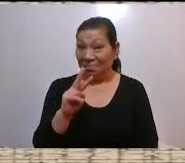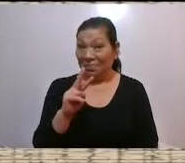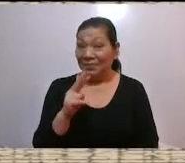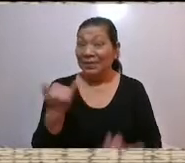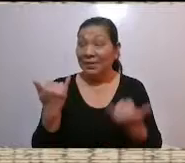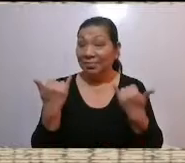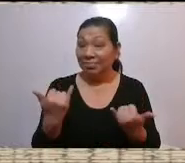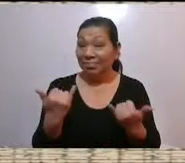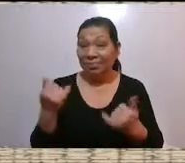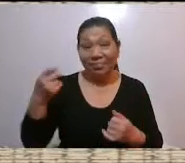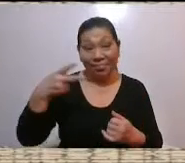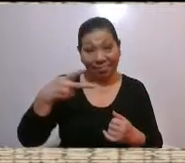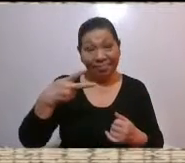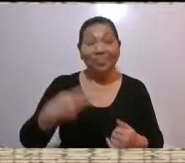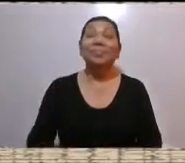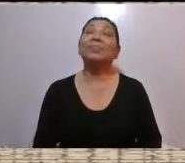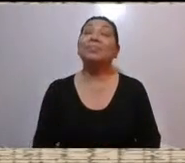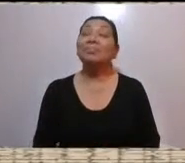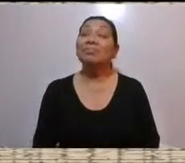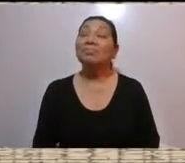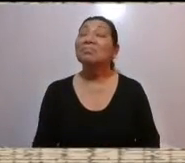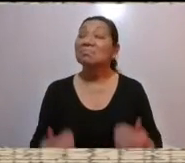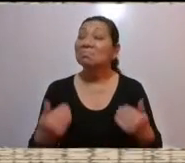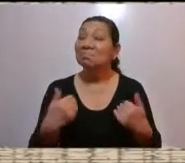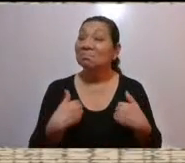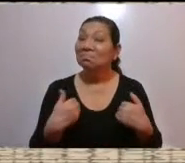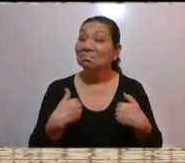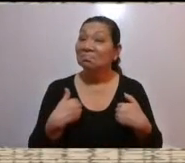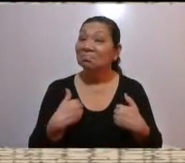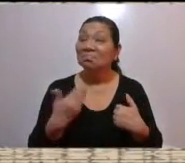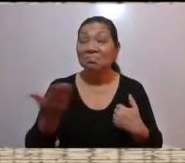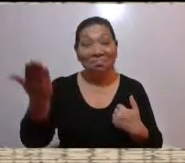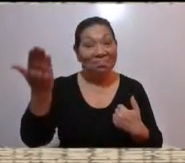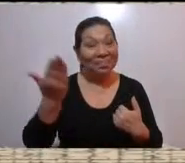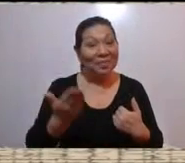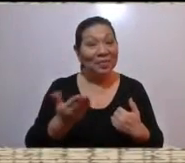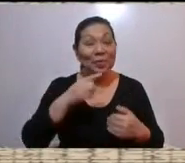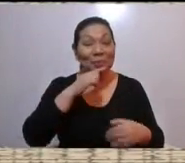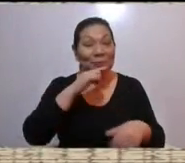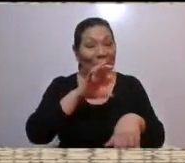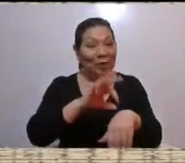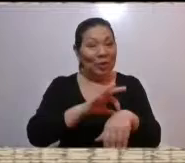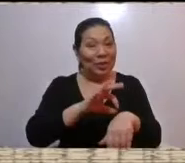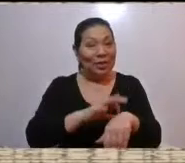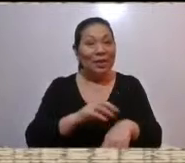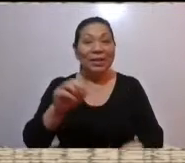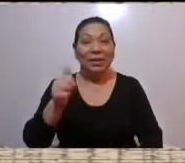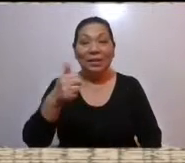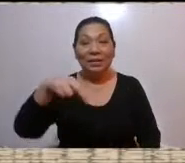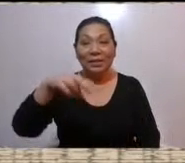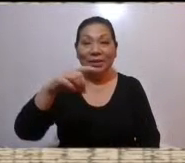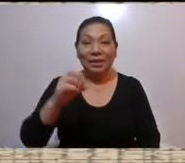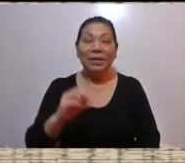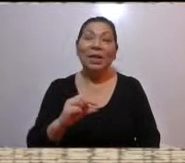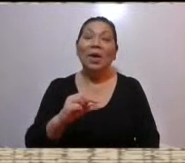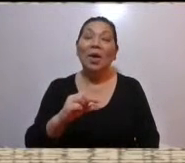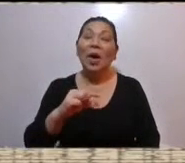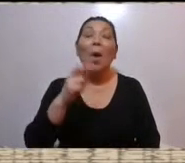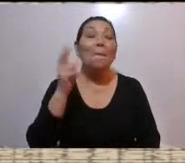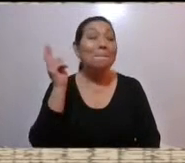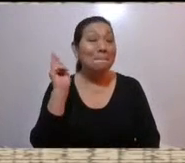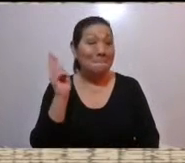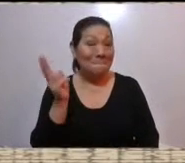Como había anunciado, en esta segunda parte del programa tenemos entre nosotros a la doctora Sandra Manrique